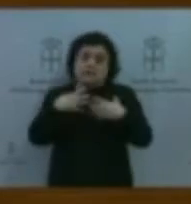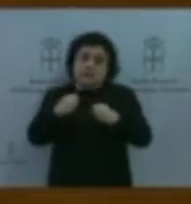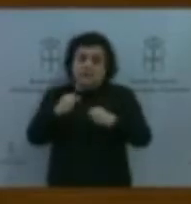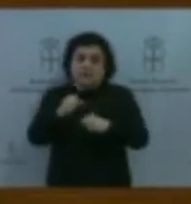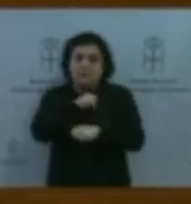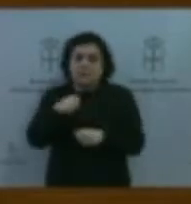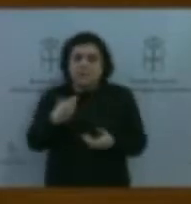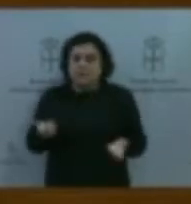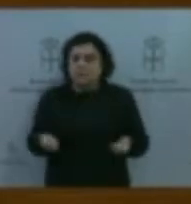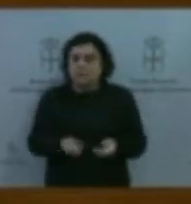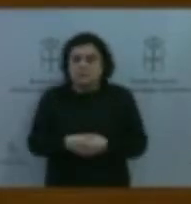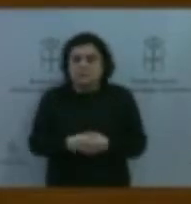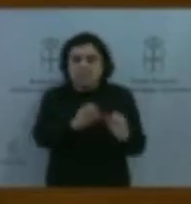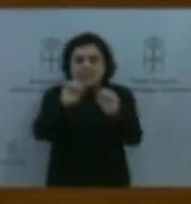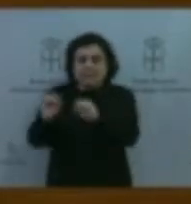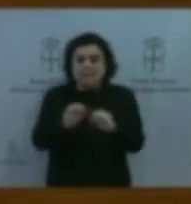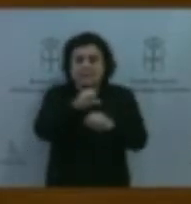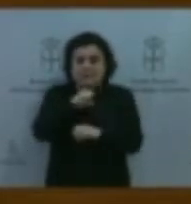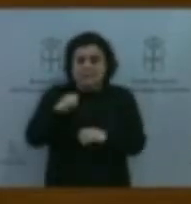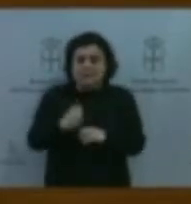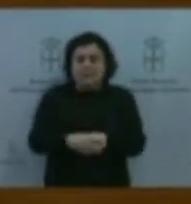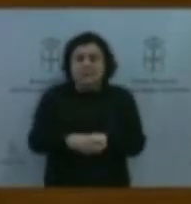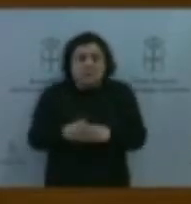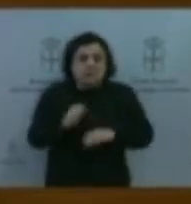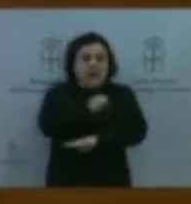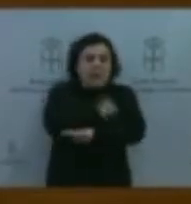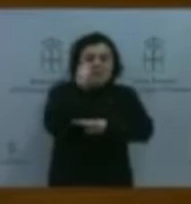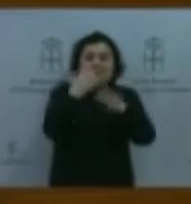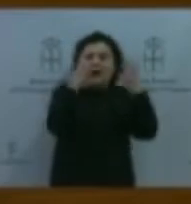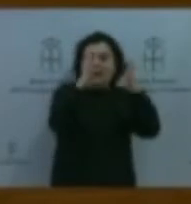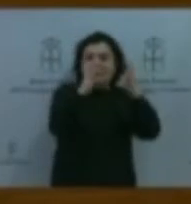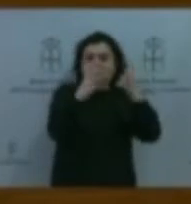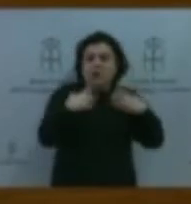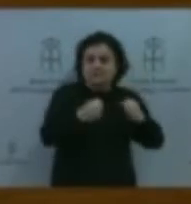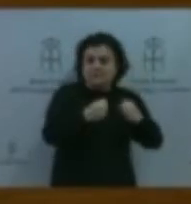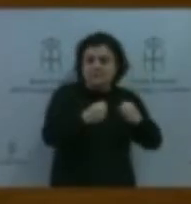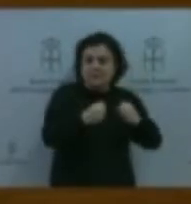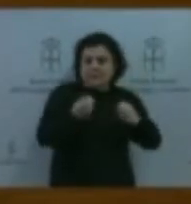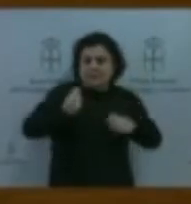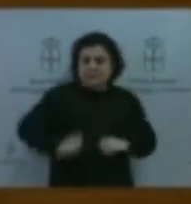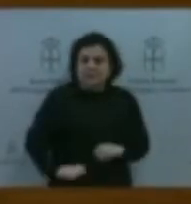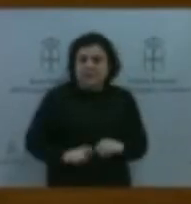los aplausos a nuestros sanitarios se trasladan en refuerzo de nuestro sistema de sanidad público, las narices.